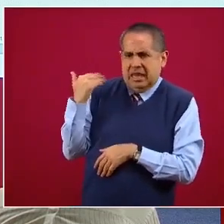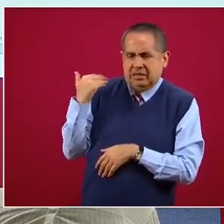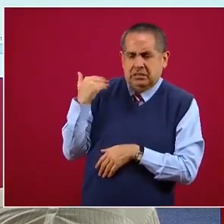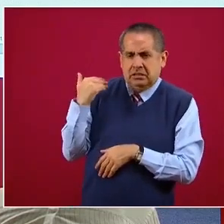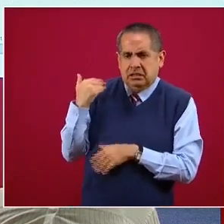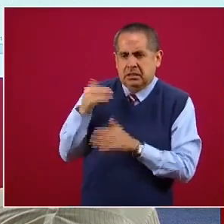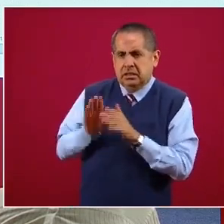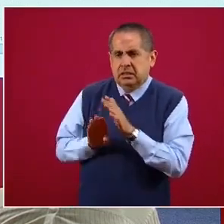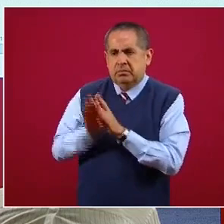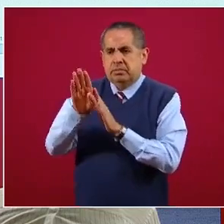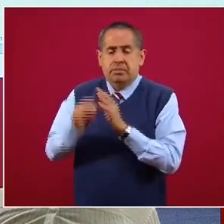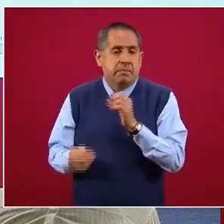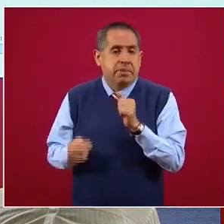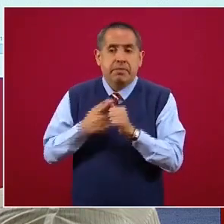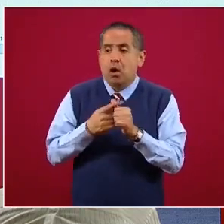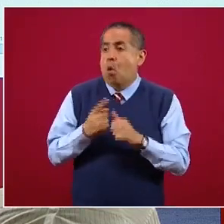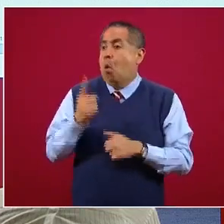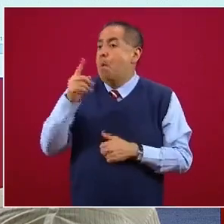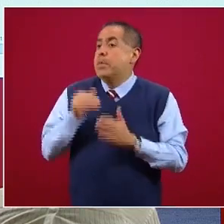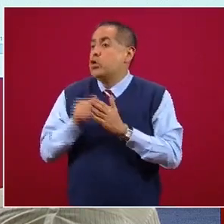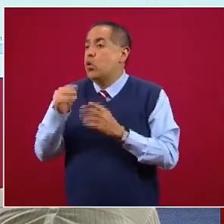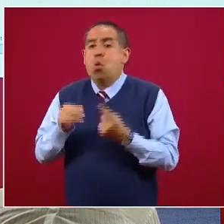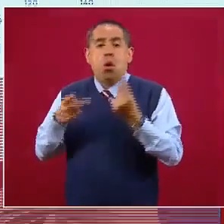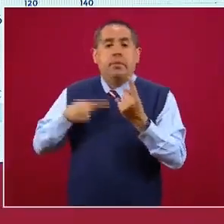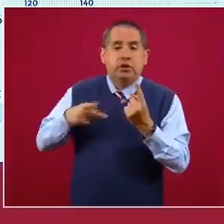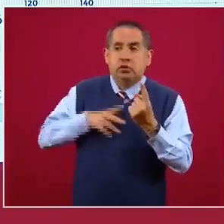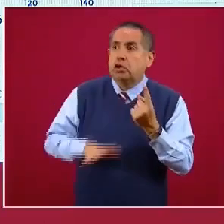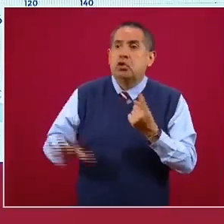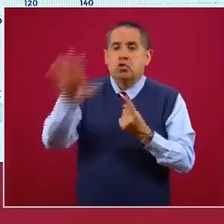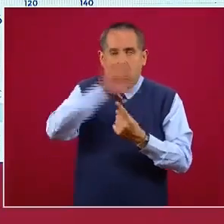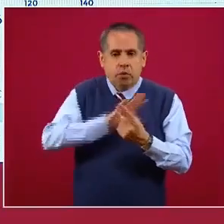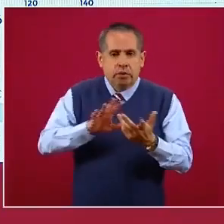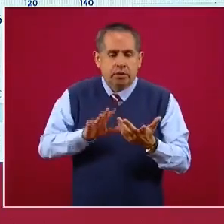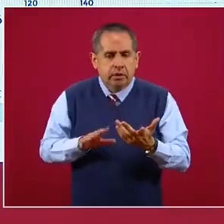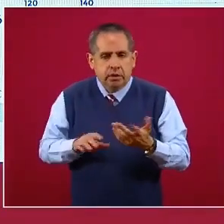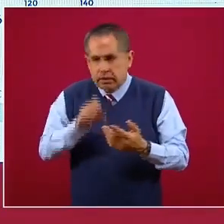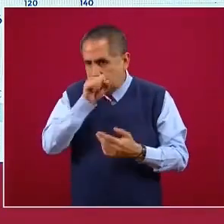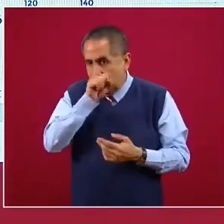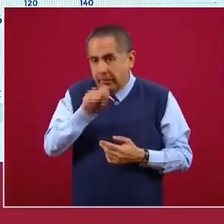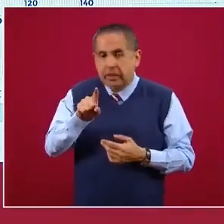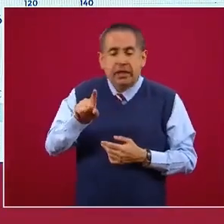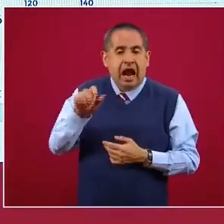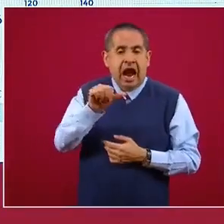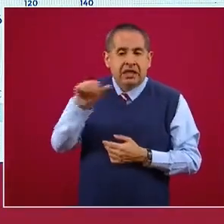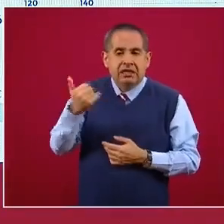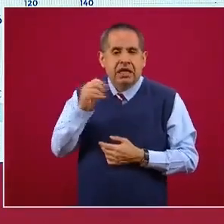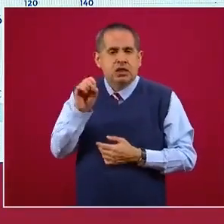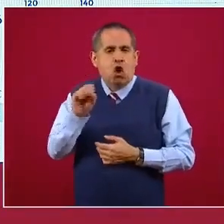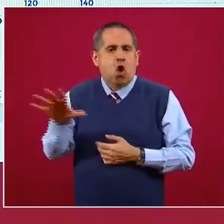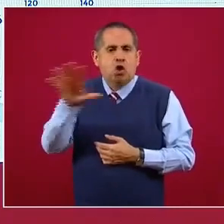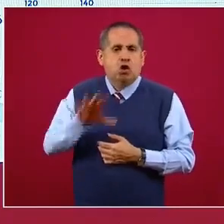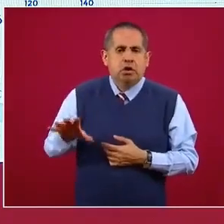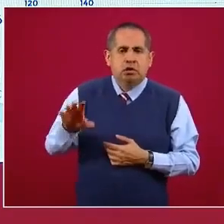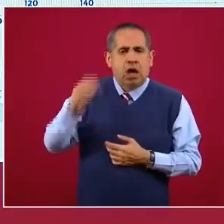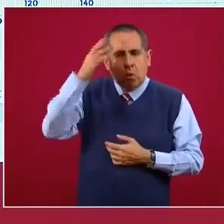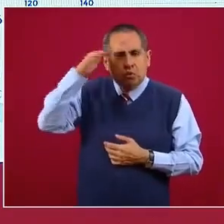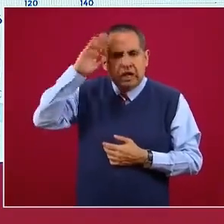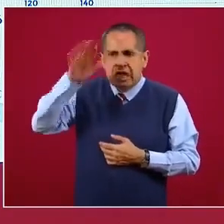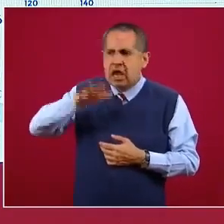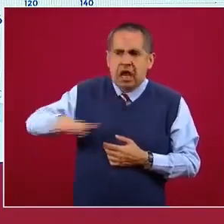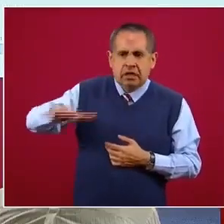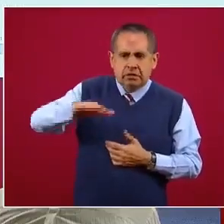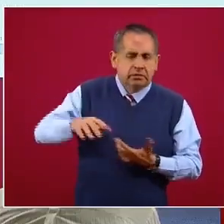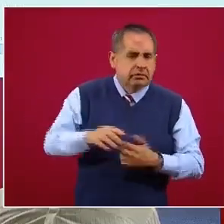alcanzó un caso por 1 millón de habitantes en todo el continente. Tenemos Asia y tenemos a Oceanía. La